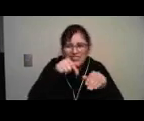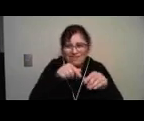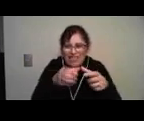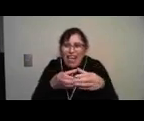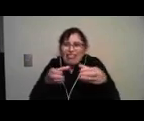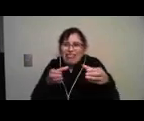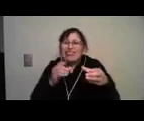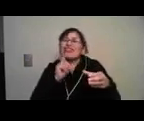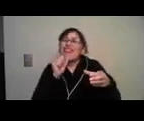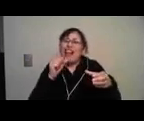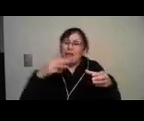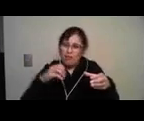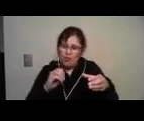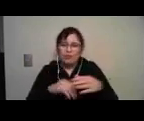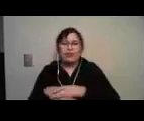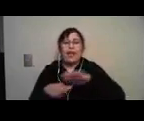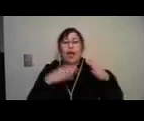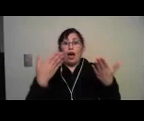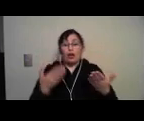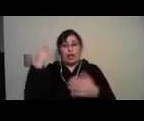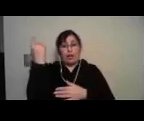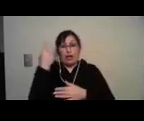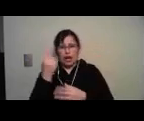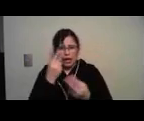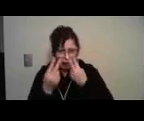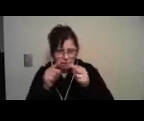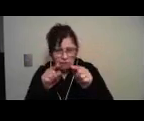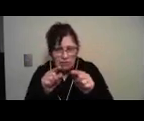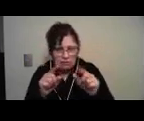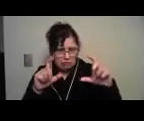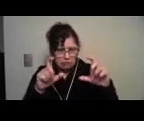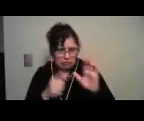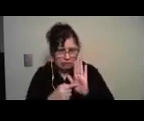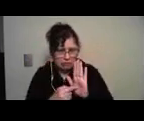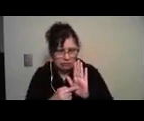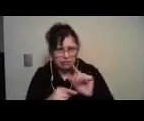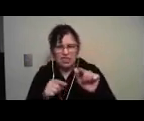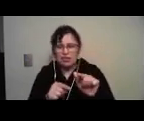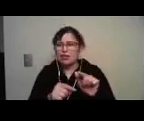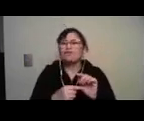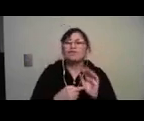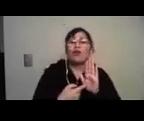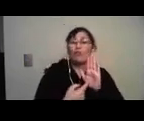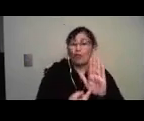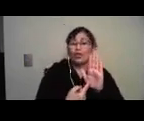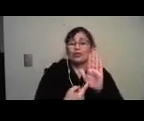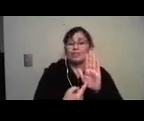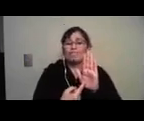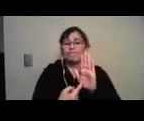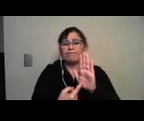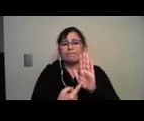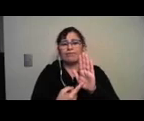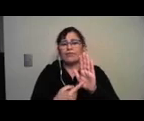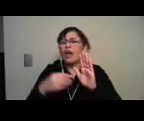Ahora, en general, ¿cierto? Esta imagen, no sé si es otra más, esta imagen viene a graficar, ¿cierto?, las zonas